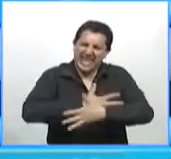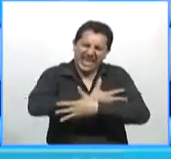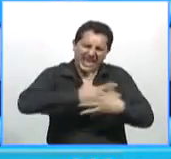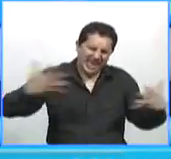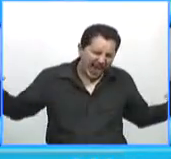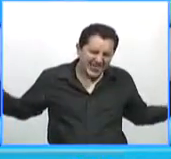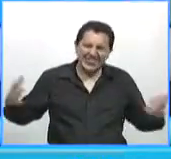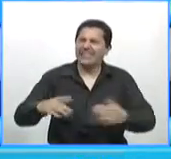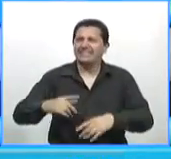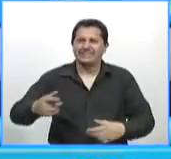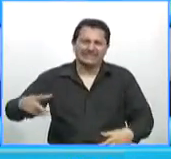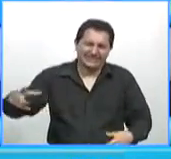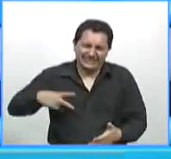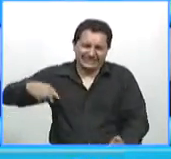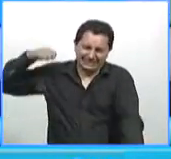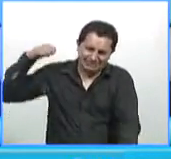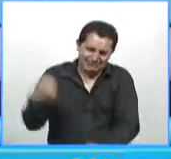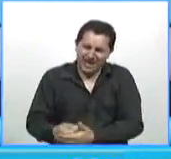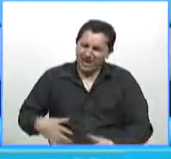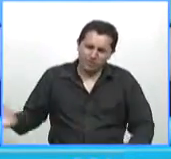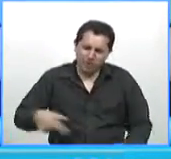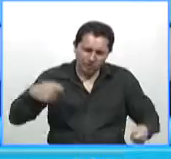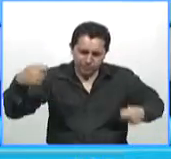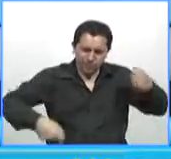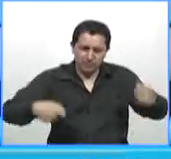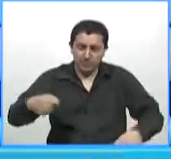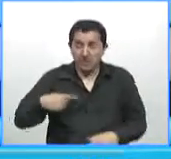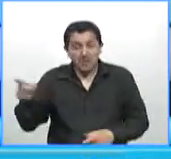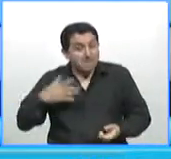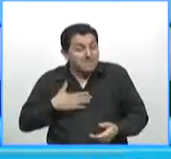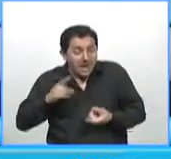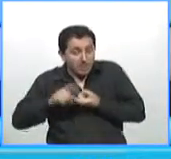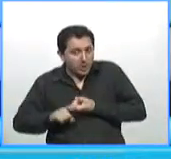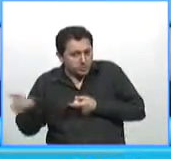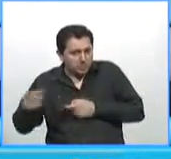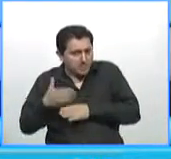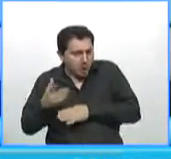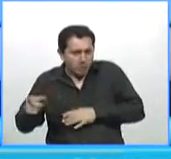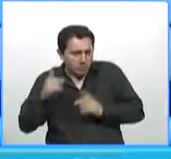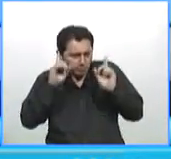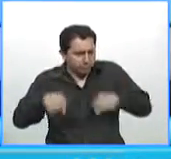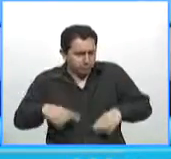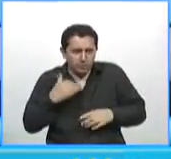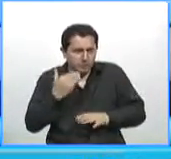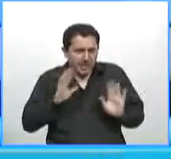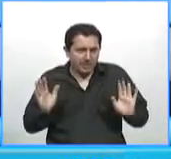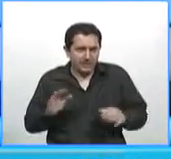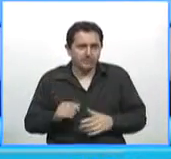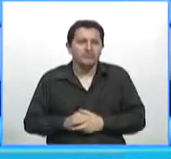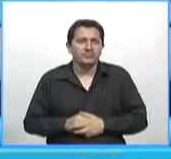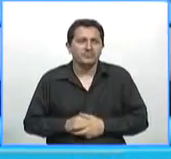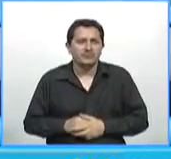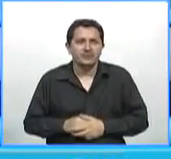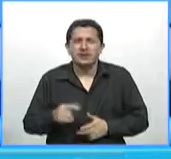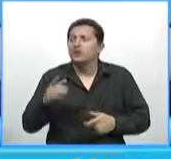todo, lo hacemos de verdad, ahí sí ponemos plata a todas. Todo esto mi marido ni enterado. Ni enterado, claro. Se está enterando ahora. Se está enterando ahora. Bien. Ni enterado.